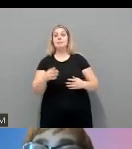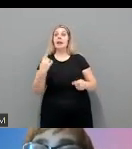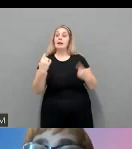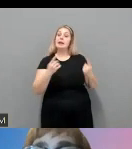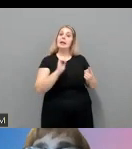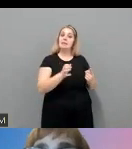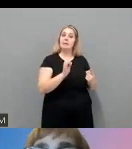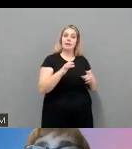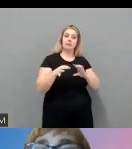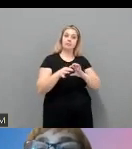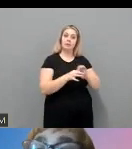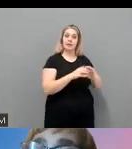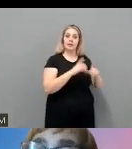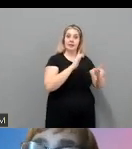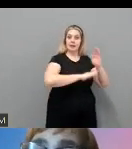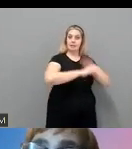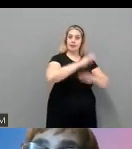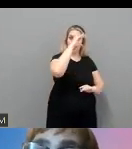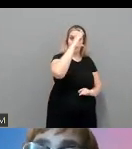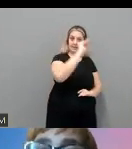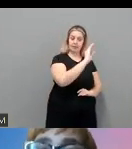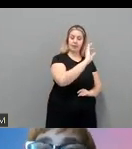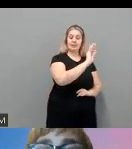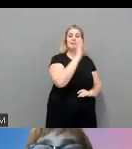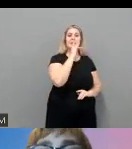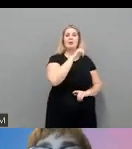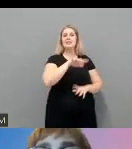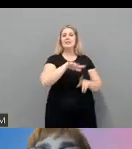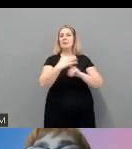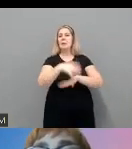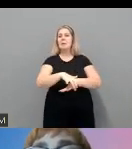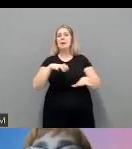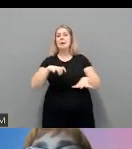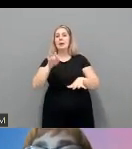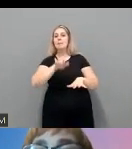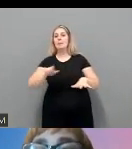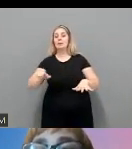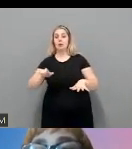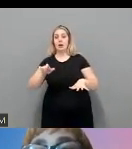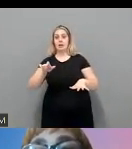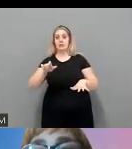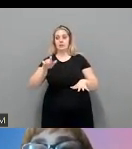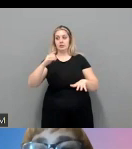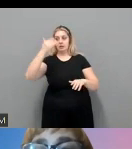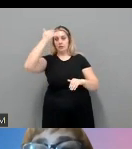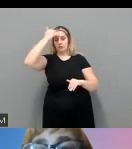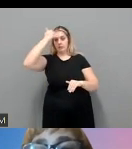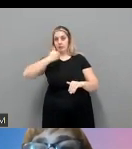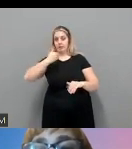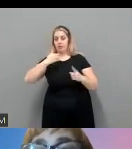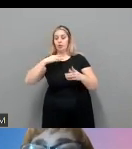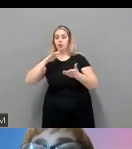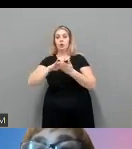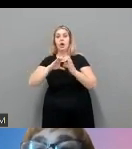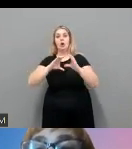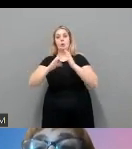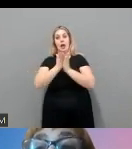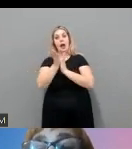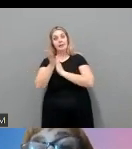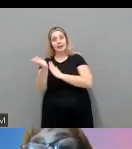asocia a discapacidad intelectual, pero en la mayoría de los casos las personas con parálisis cerebral que emplean comunicación